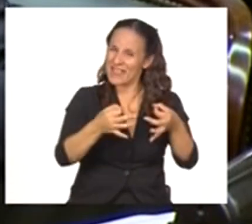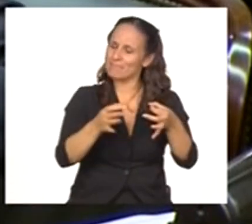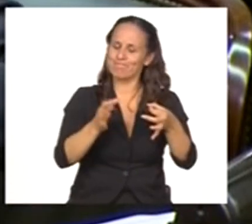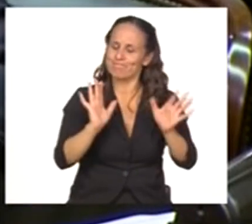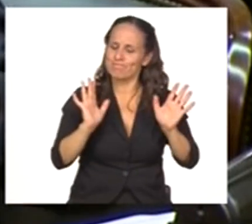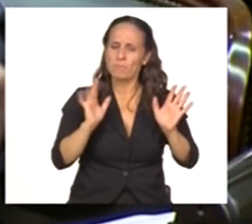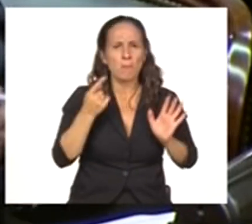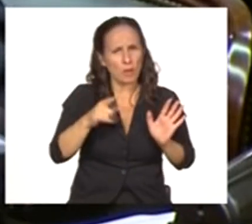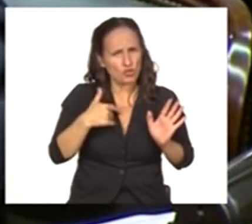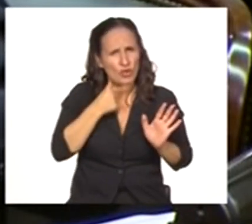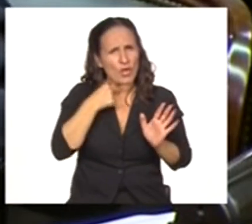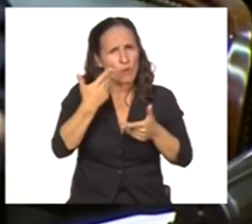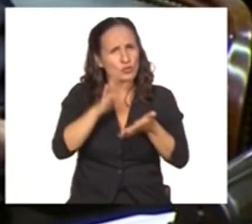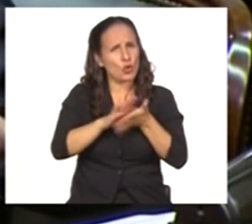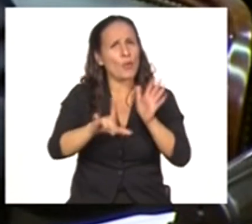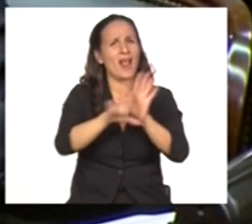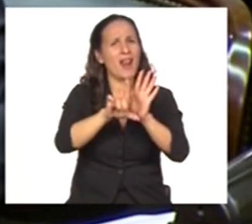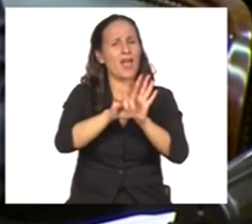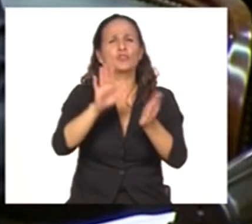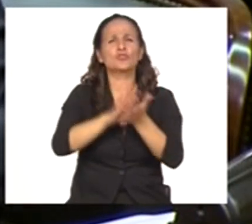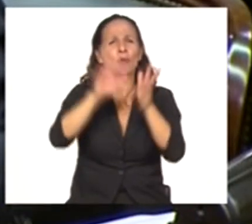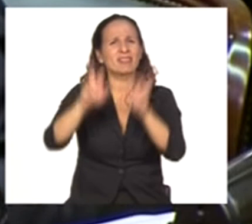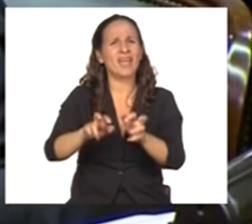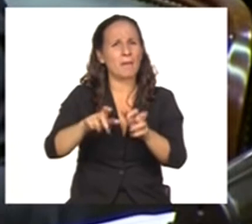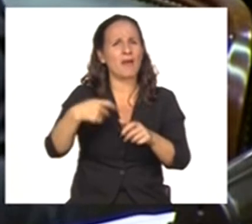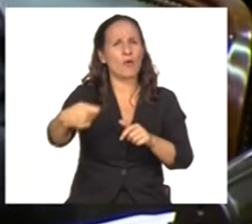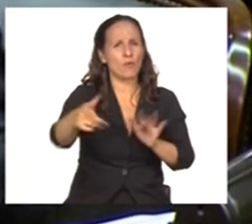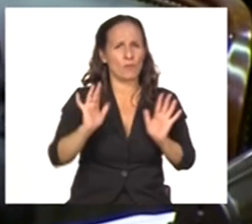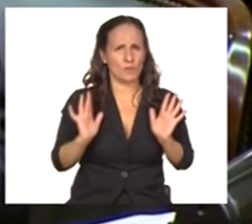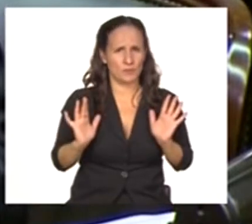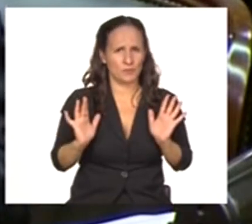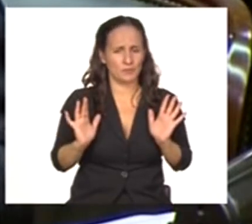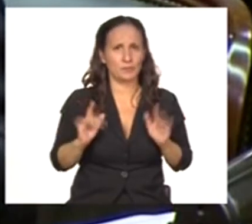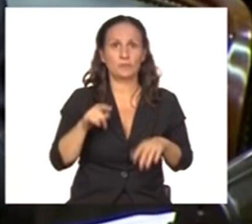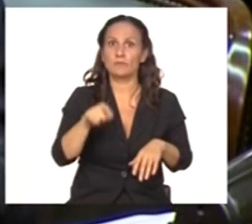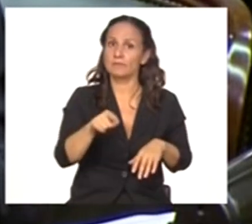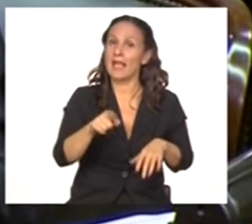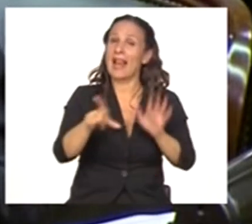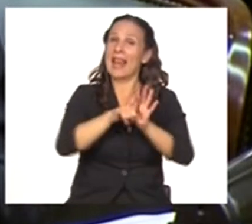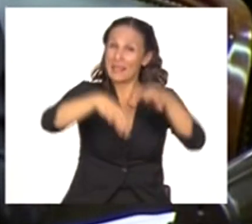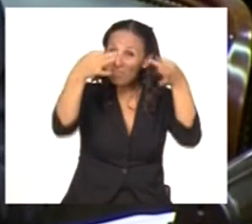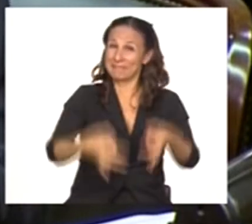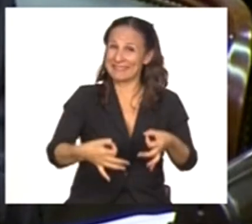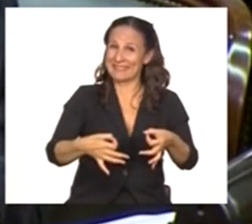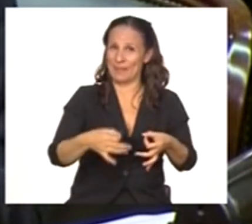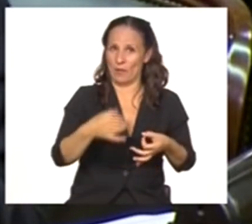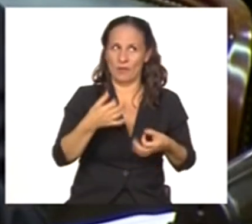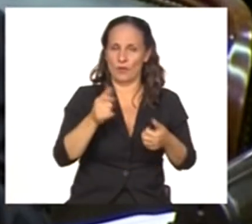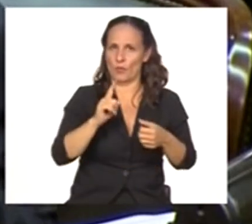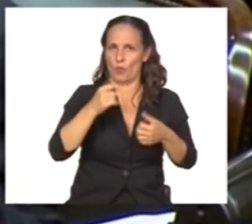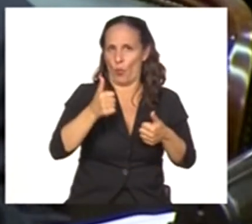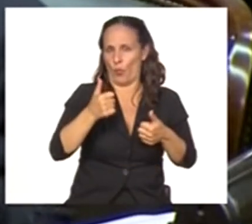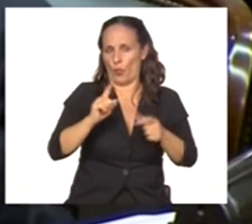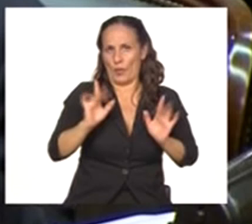ley y fundamentalmente en materia previsional. Que la ley no es buena, creo que es algo que todos los que estamos acá